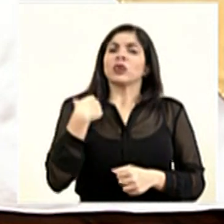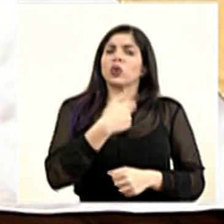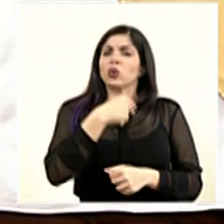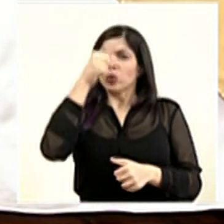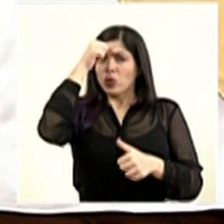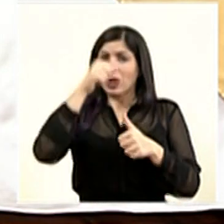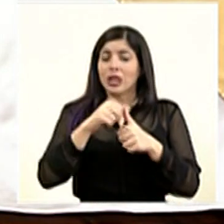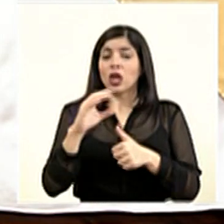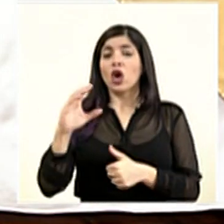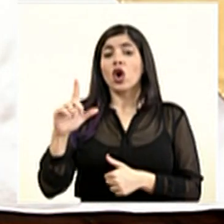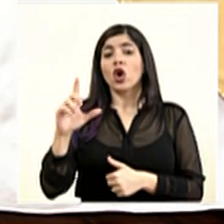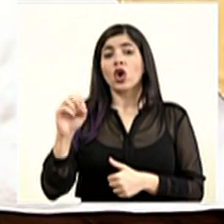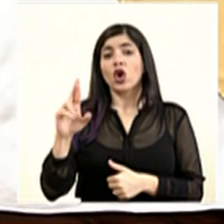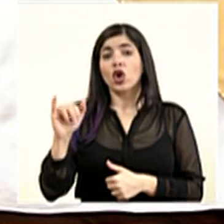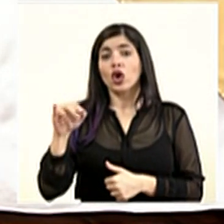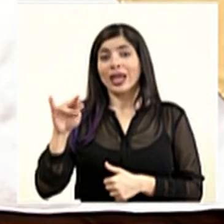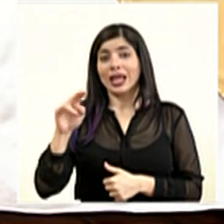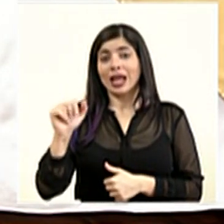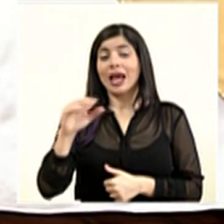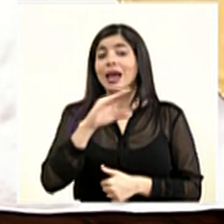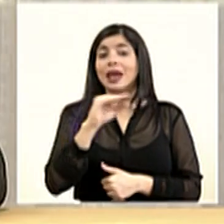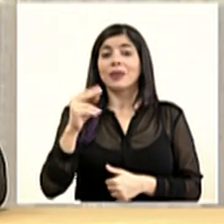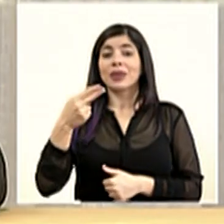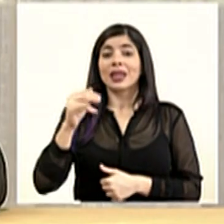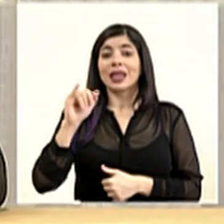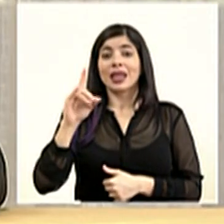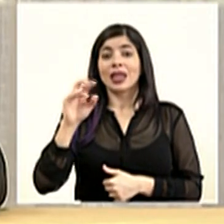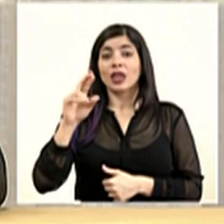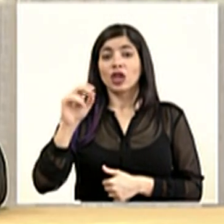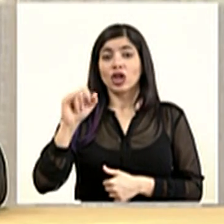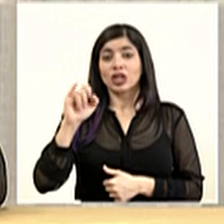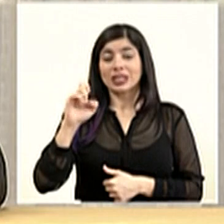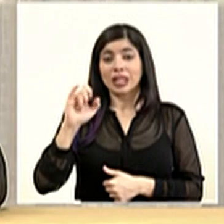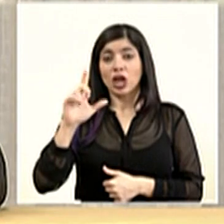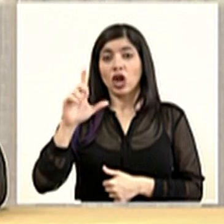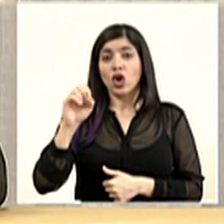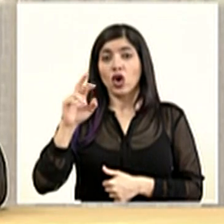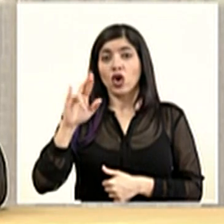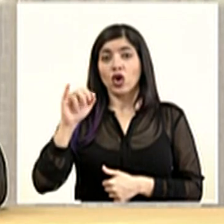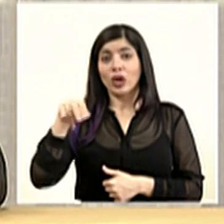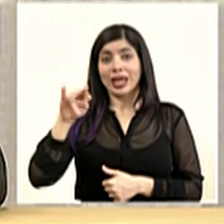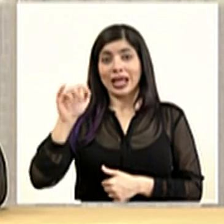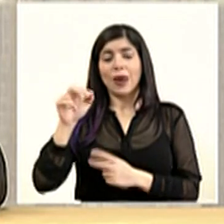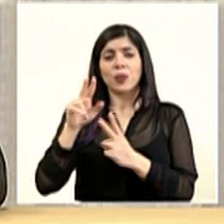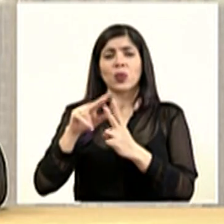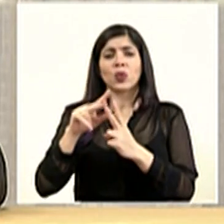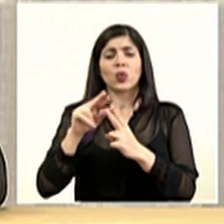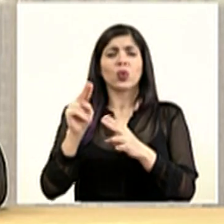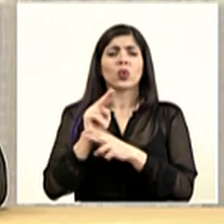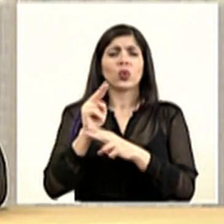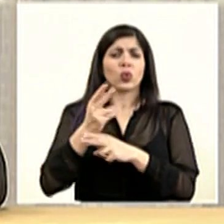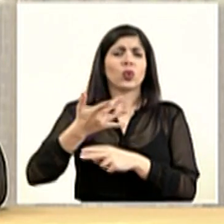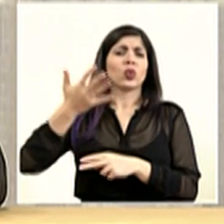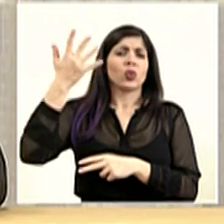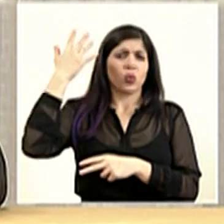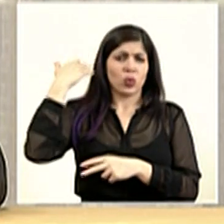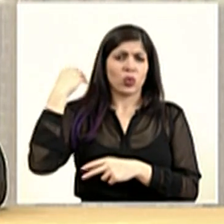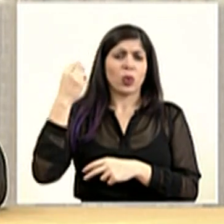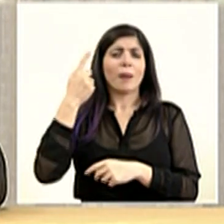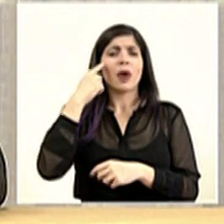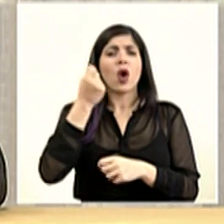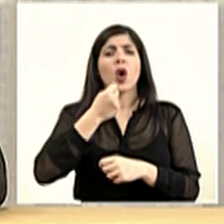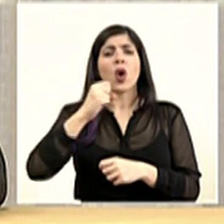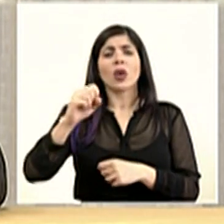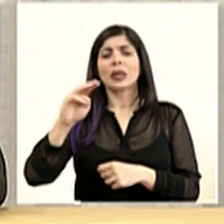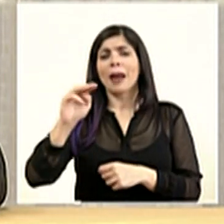la cloroquina y hidroxicloroquina son medicamentos que ya se han usado por muchísimas décadas para la batalla contra la malaria